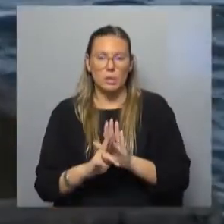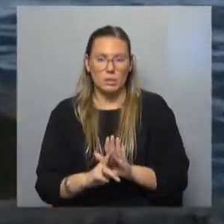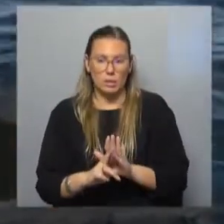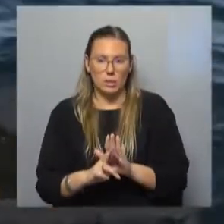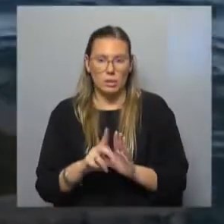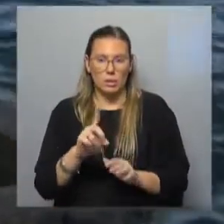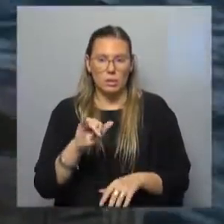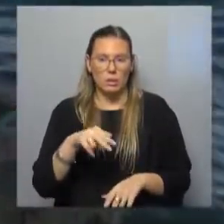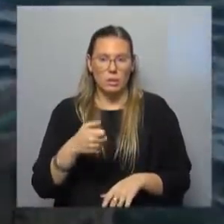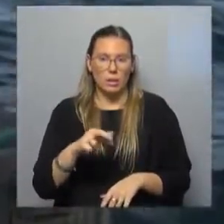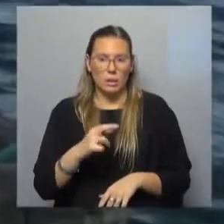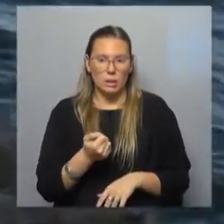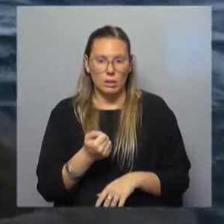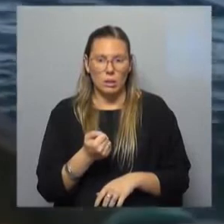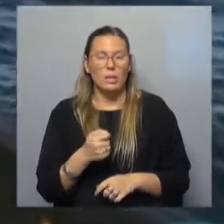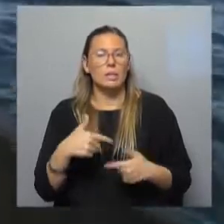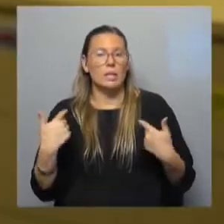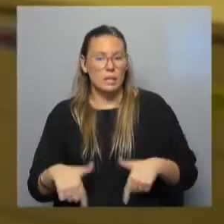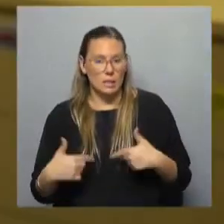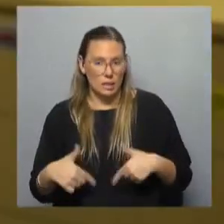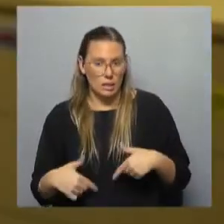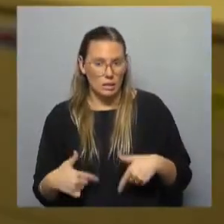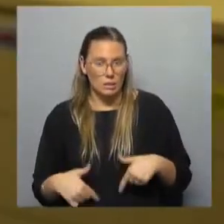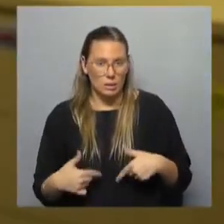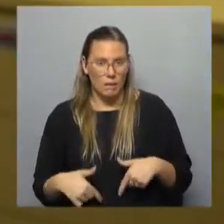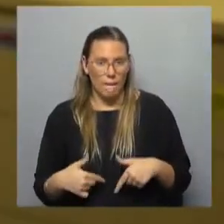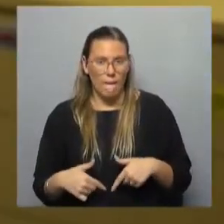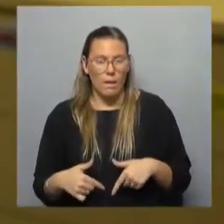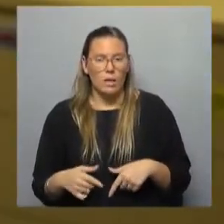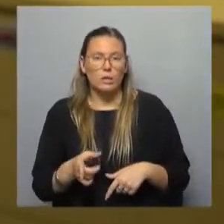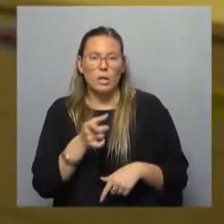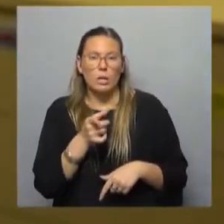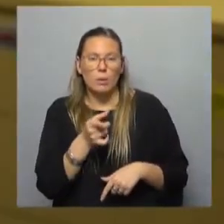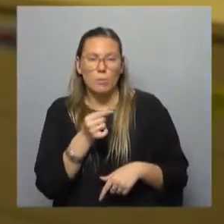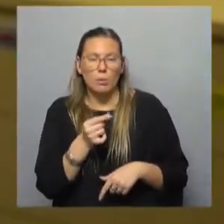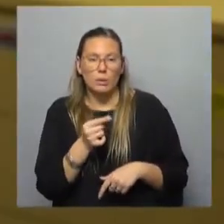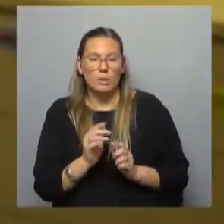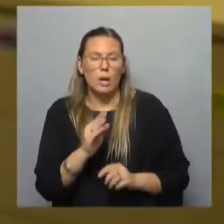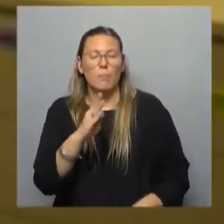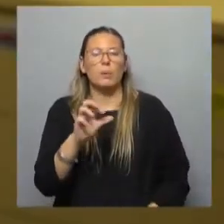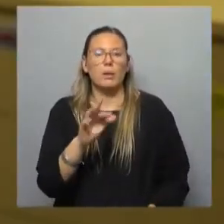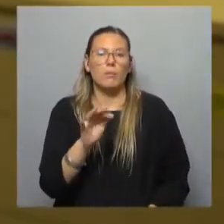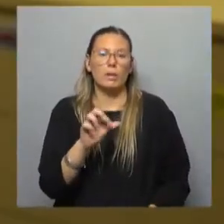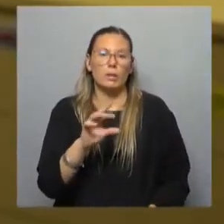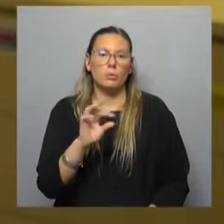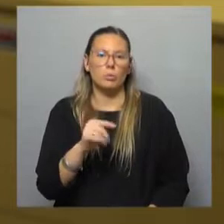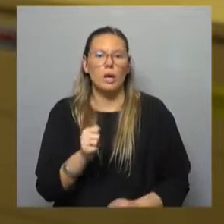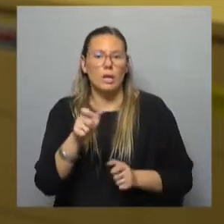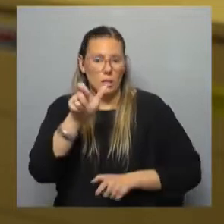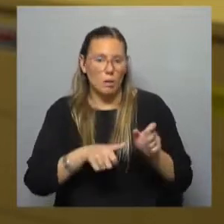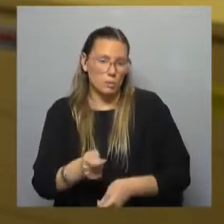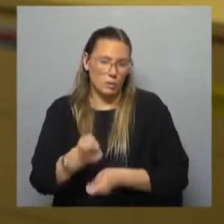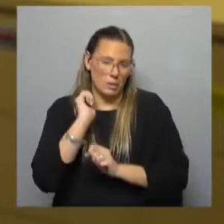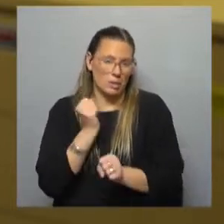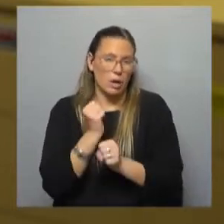INARA, de las intendencias, de la Prefectura Nacional Naval y de los pescadores,